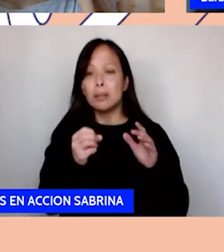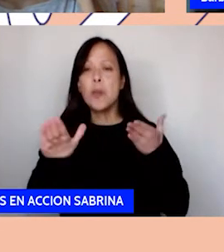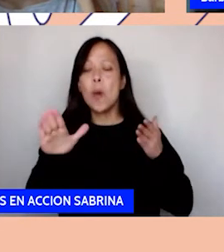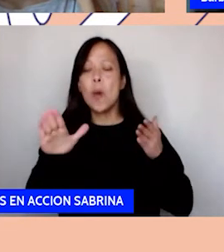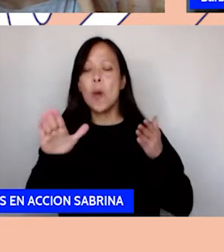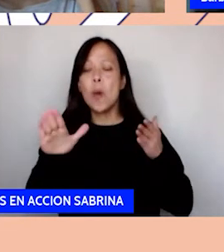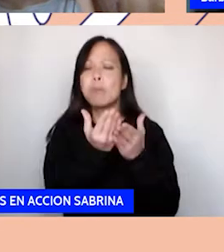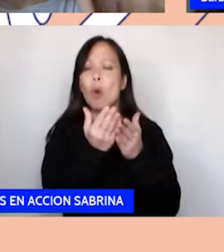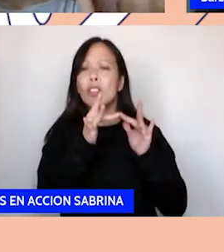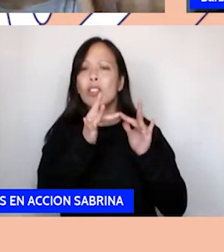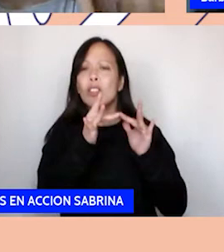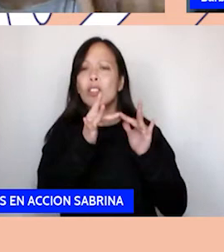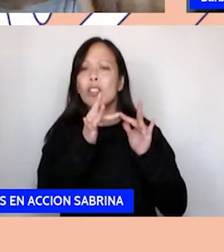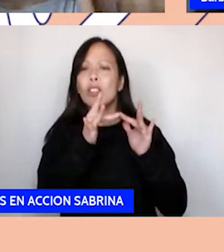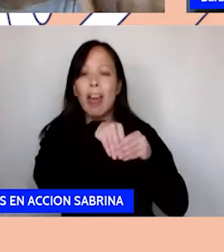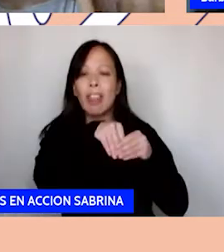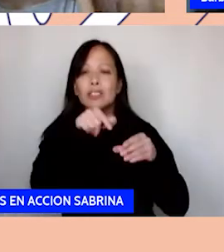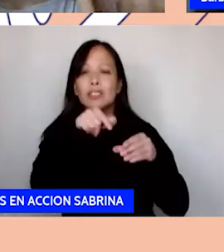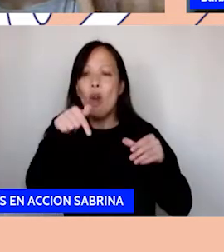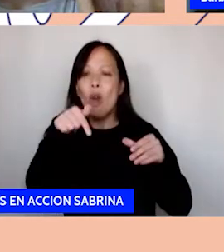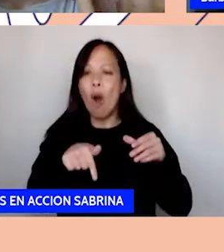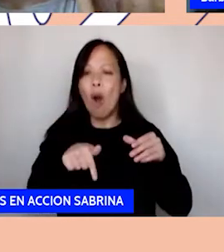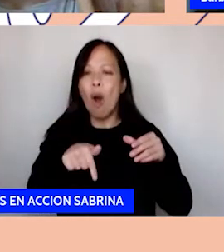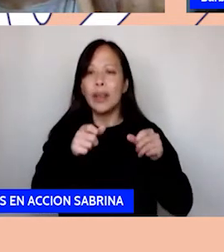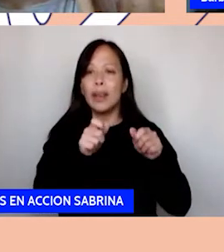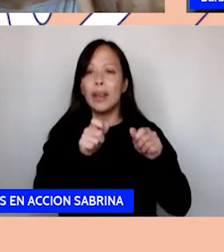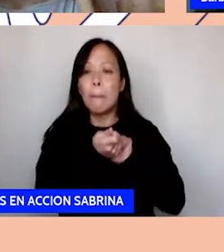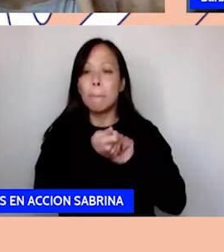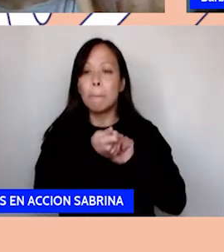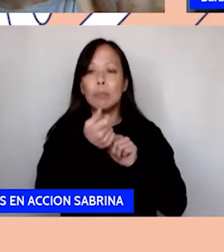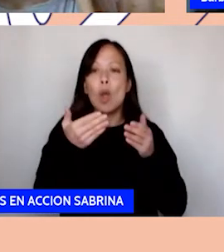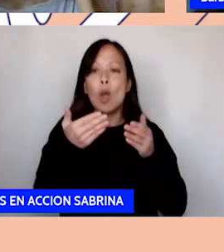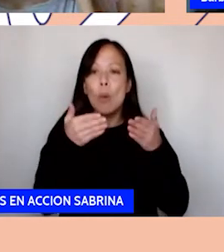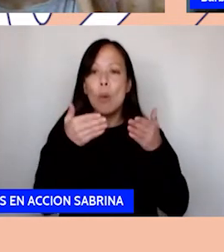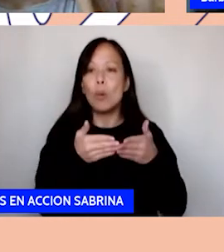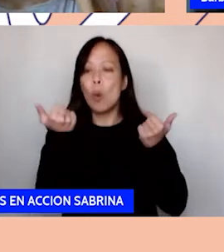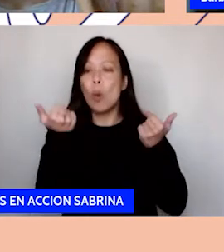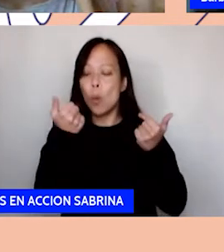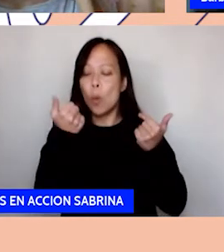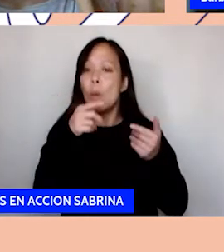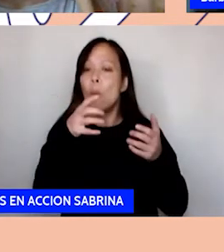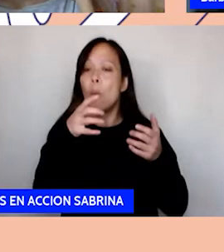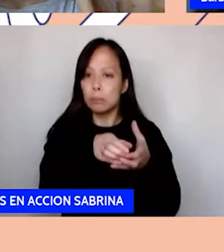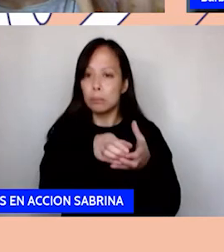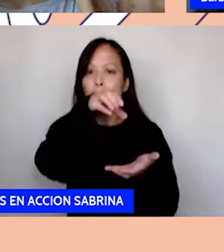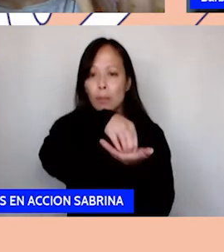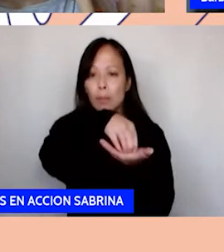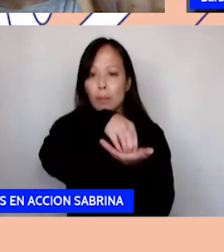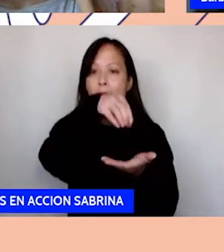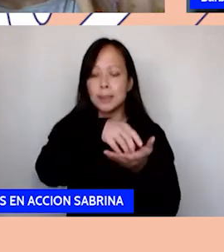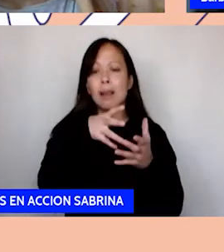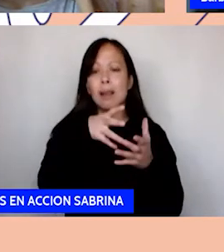importantes en empresas de tecnología, grandes y pequeñas, y están ayudando a la comunidad. Entonces, creo que esa parte es